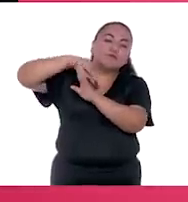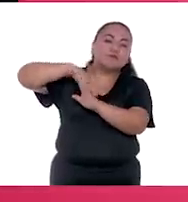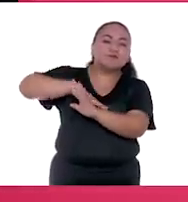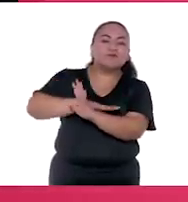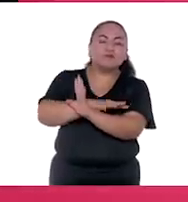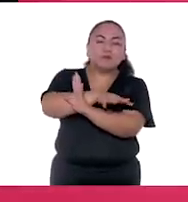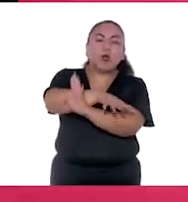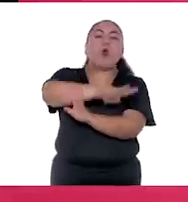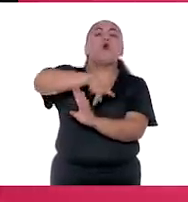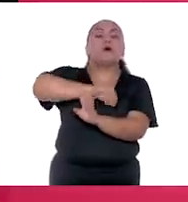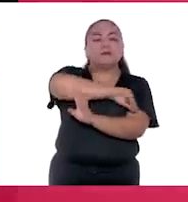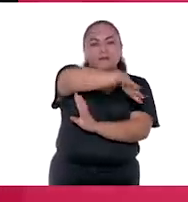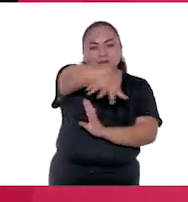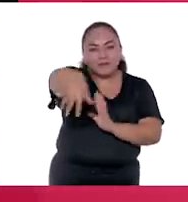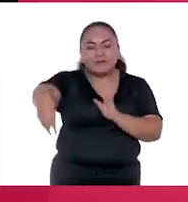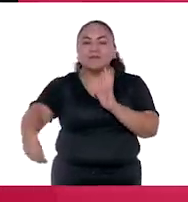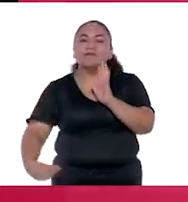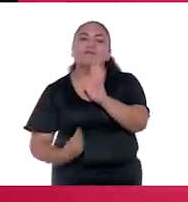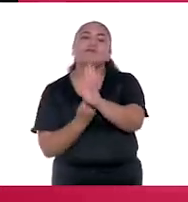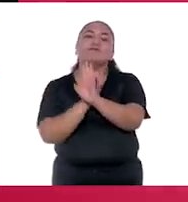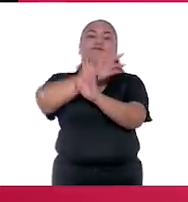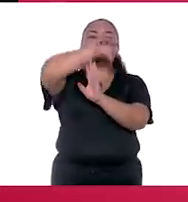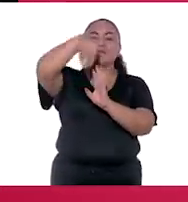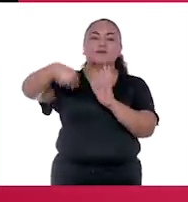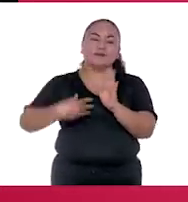acuífero profundo.